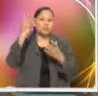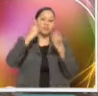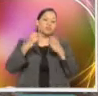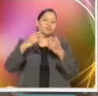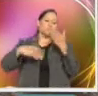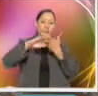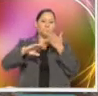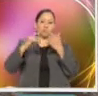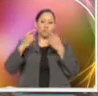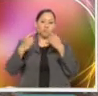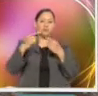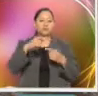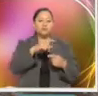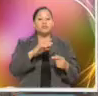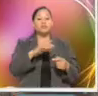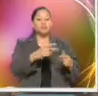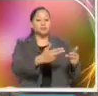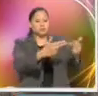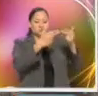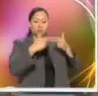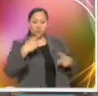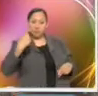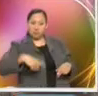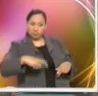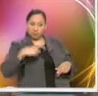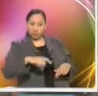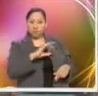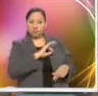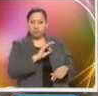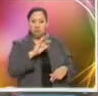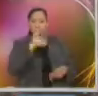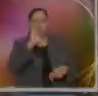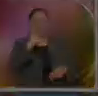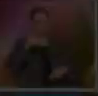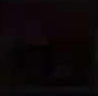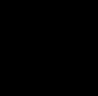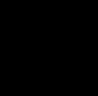el heredero de la enorme fortuna y de las riquezas de don Fermín de Mendoza.